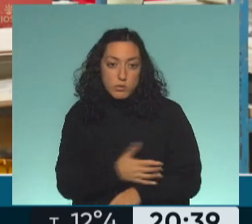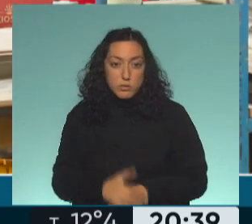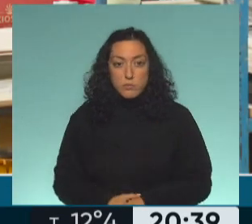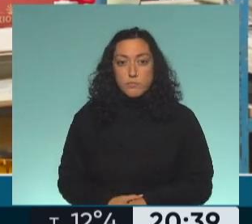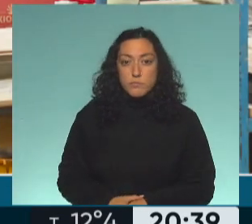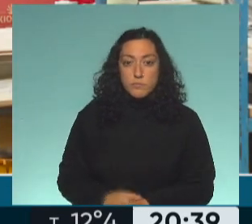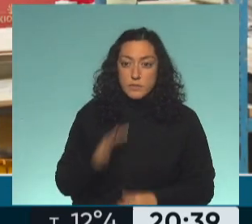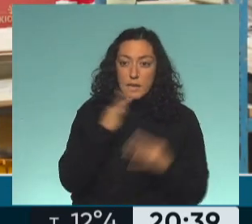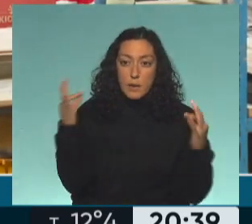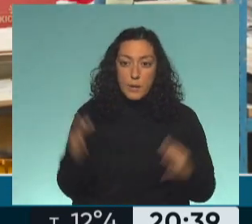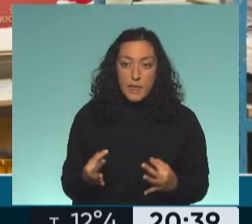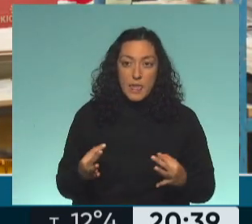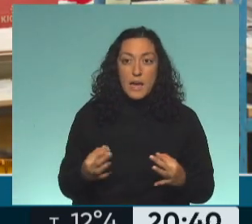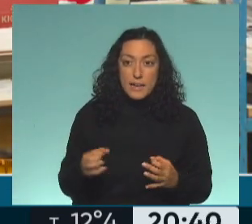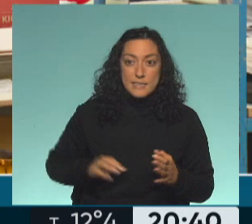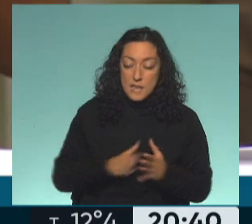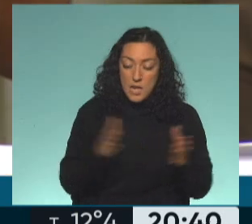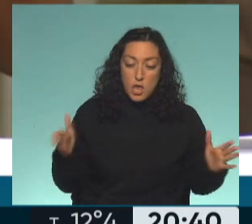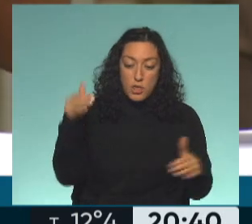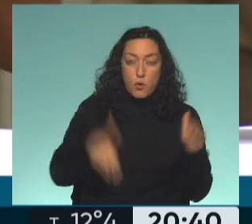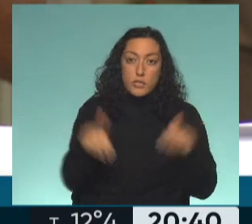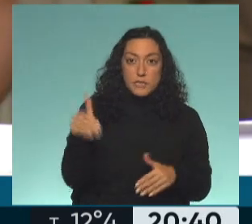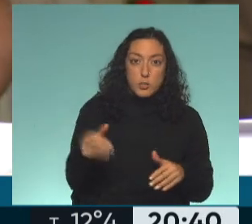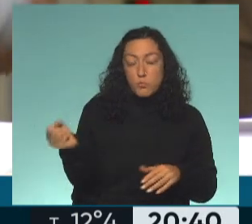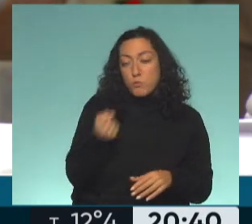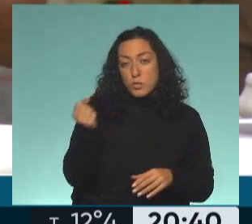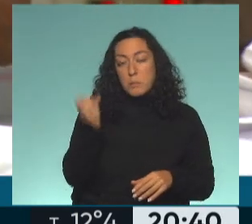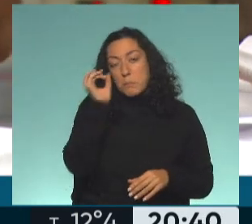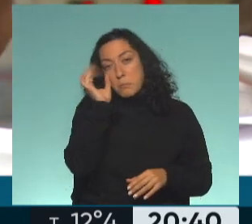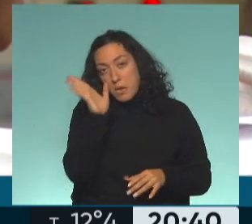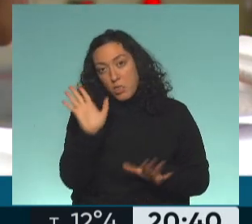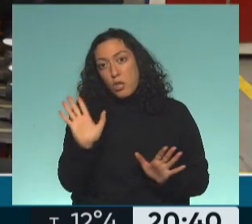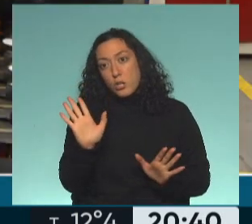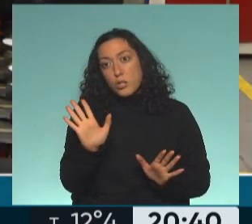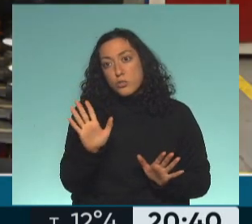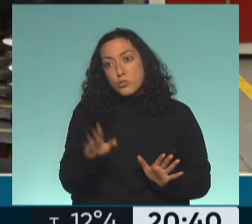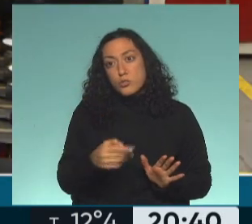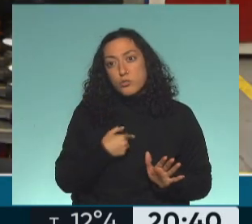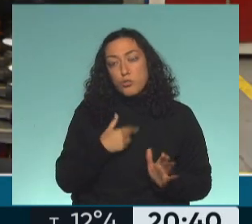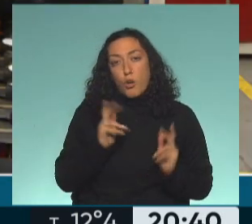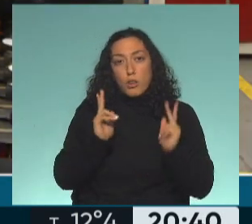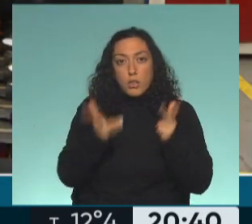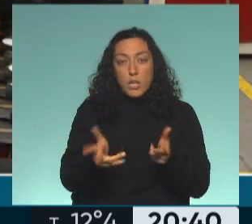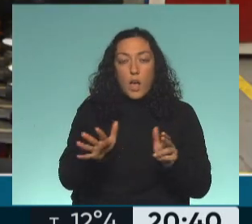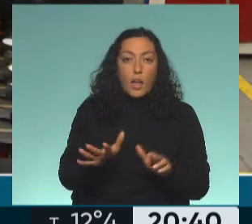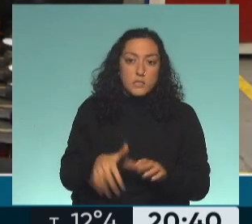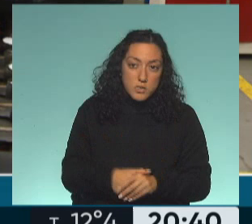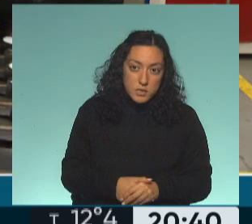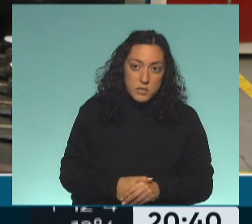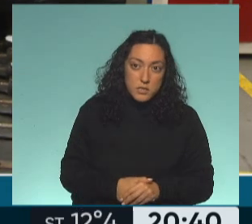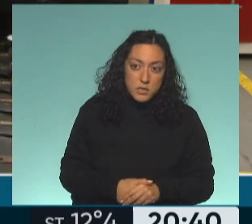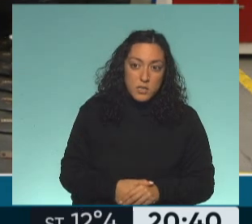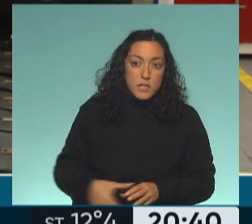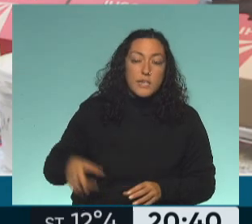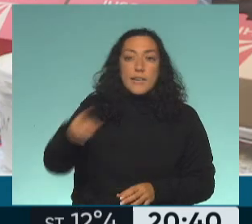es muy importante en este año electoral, y ustedes me van a disculpar que yo acentúe esto, que se tenga muy